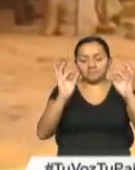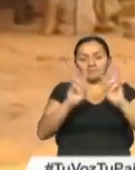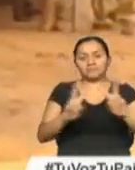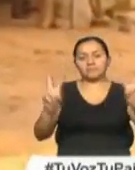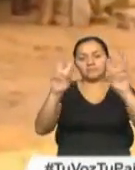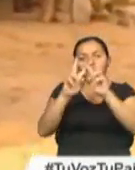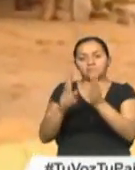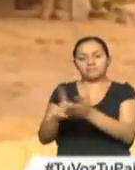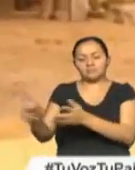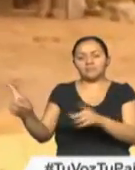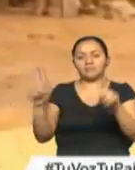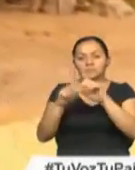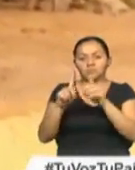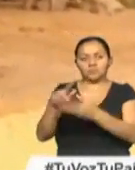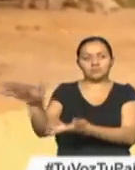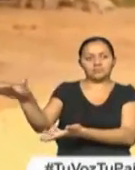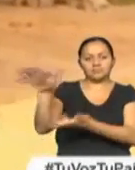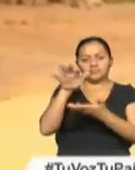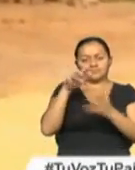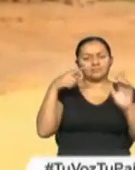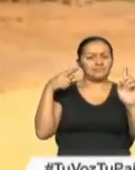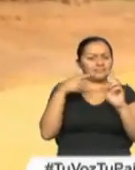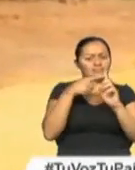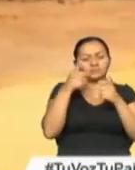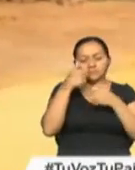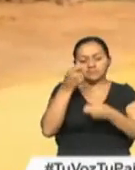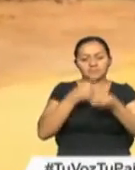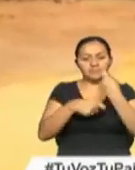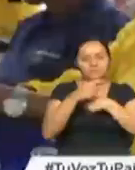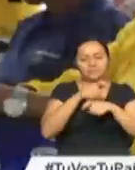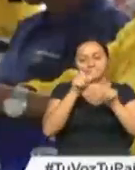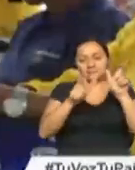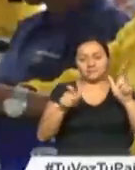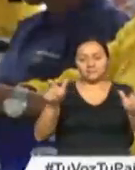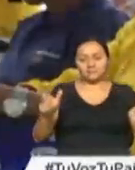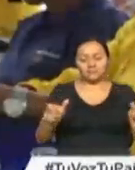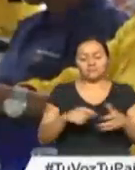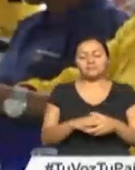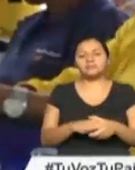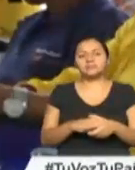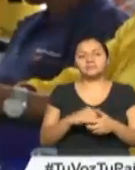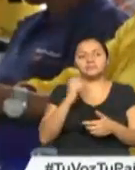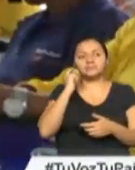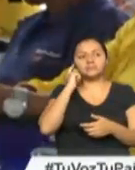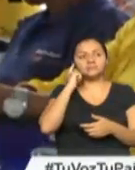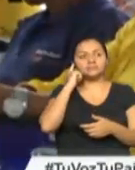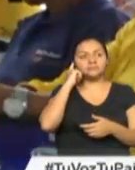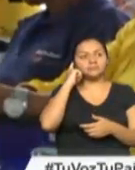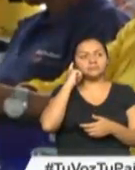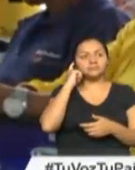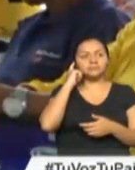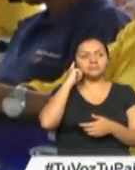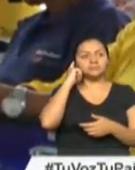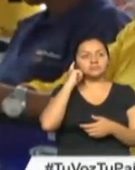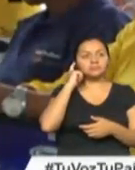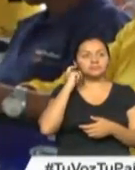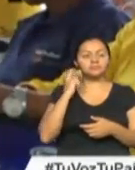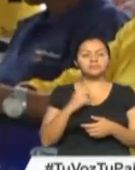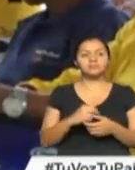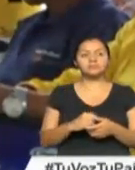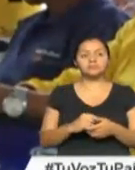se conviertan en proveedores directos de los principales consumidores del rubro a escala nacional. ¿Cuántas